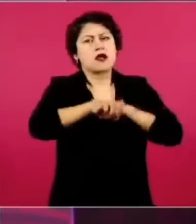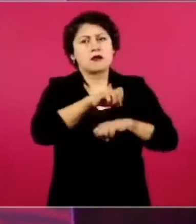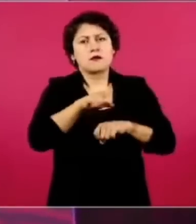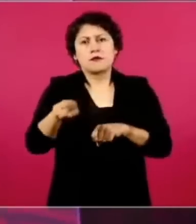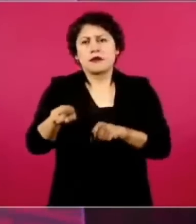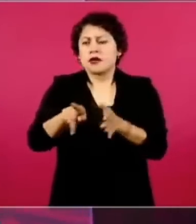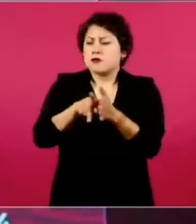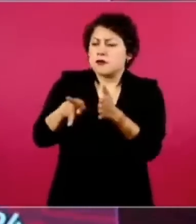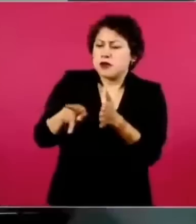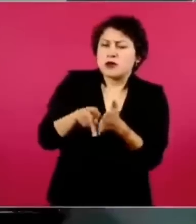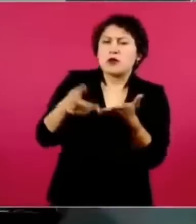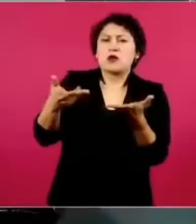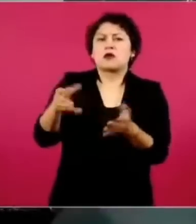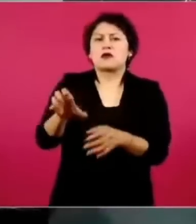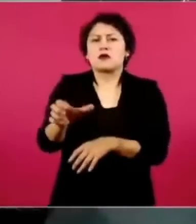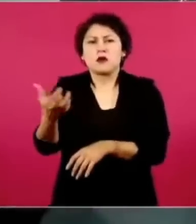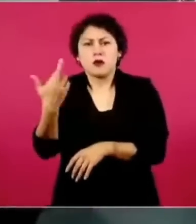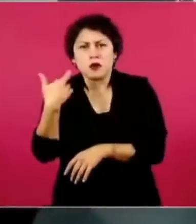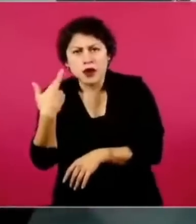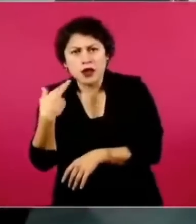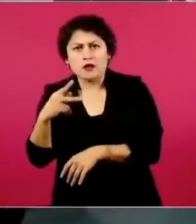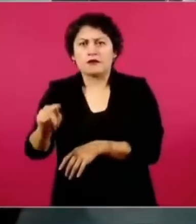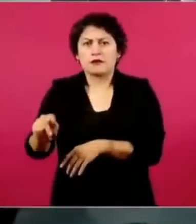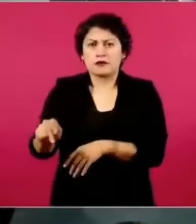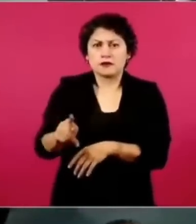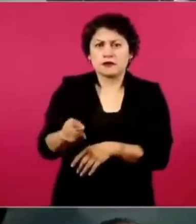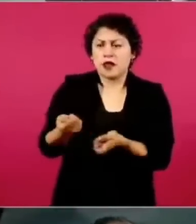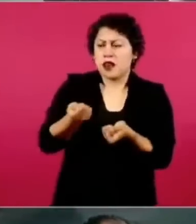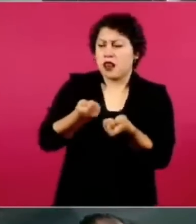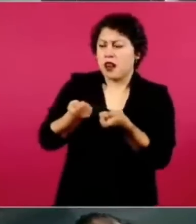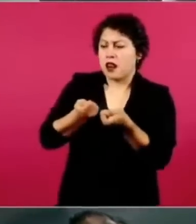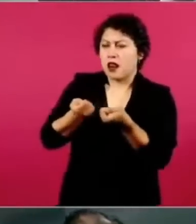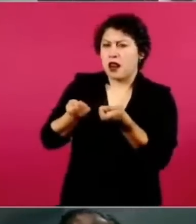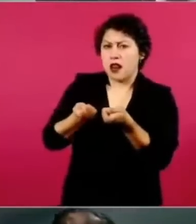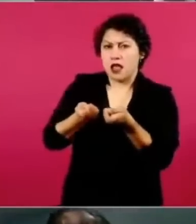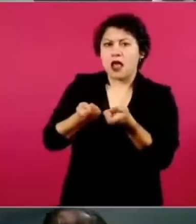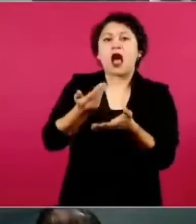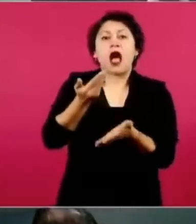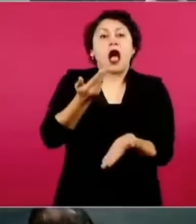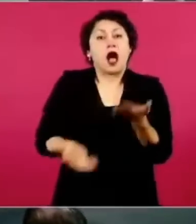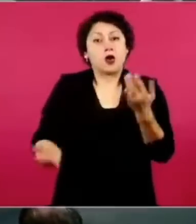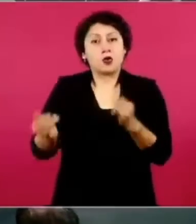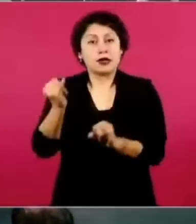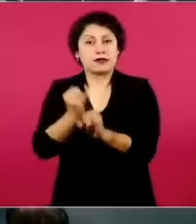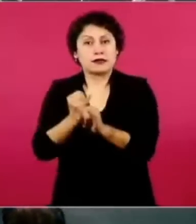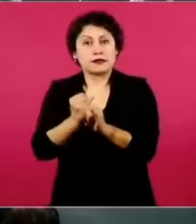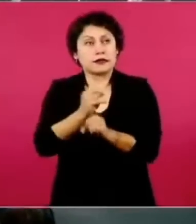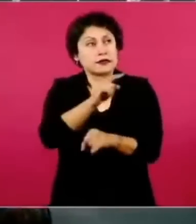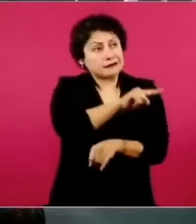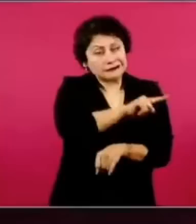ya quieren dominar también todo lo relacionado con las redes.